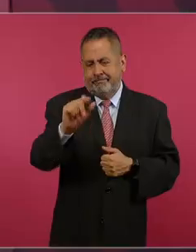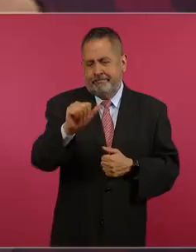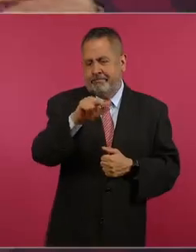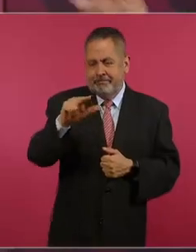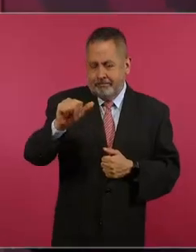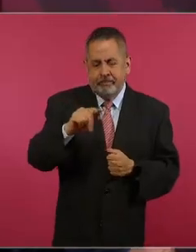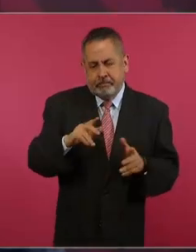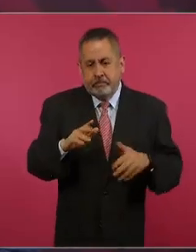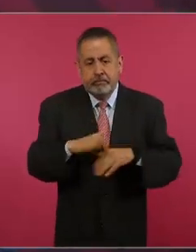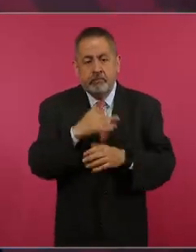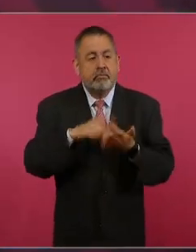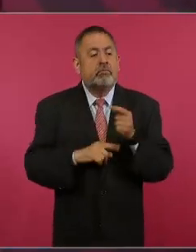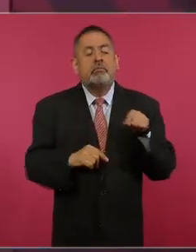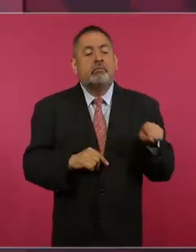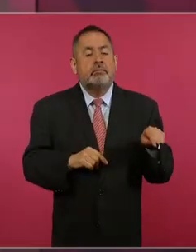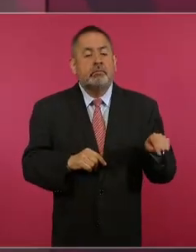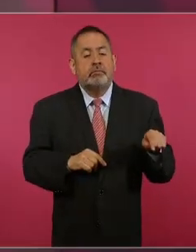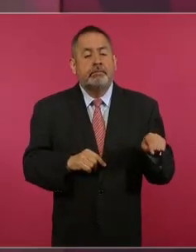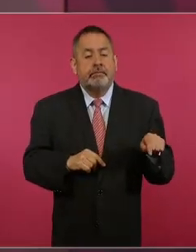él